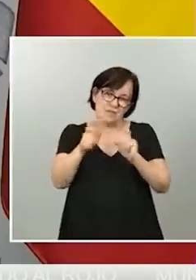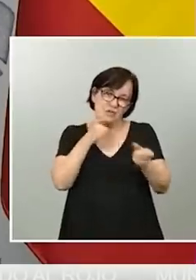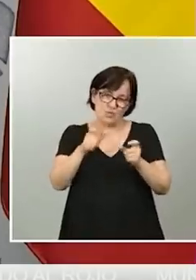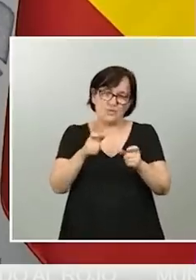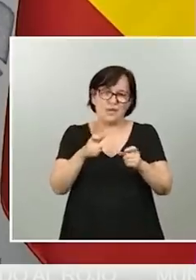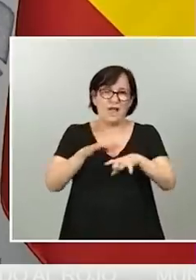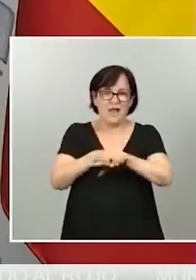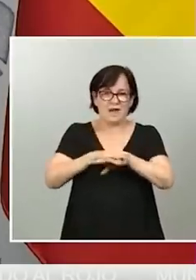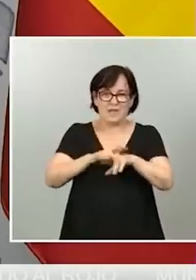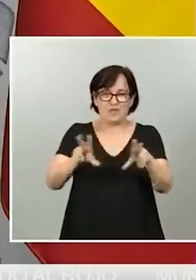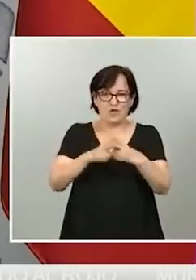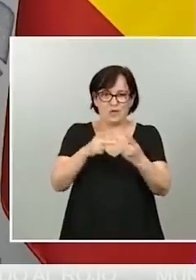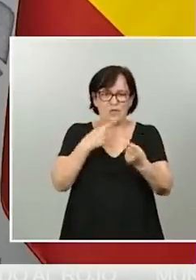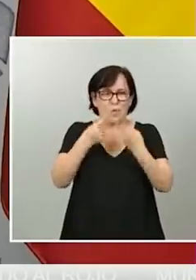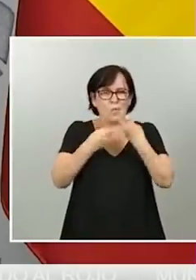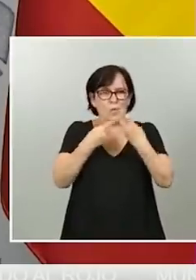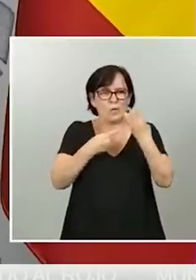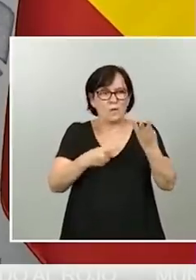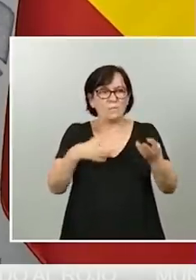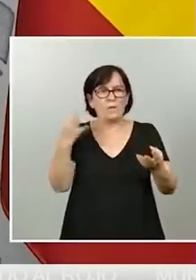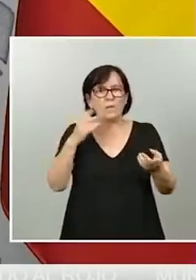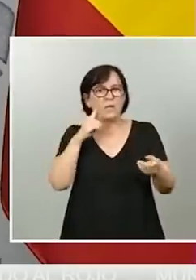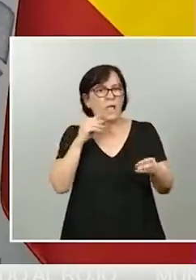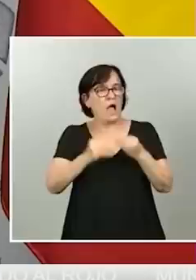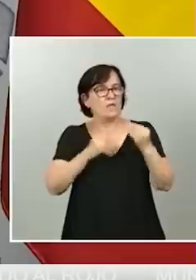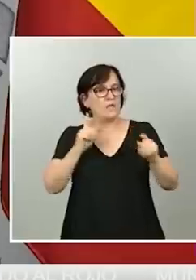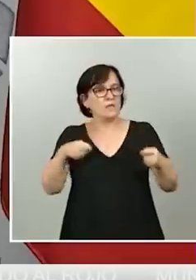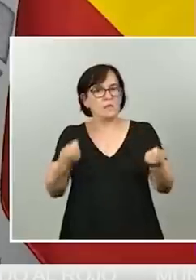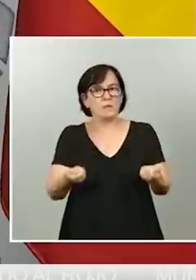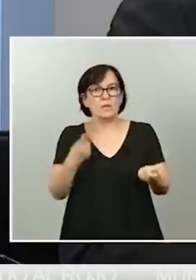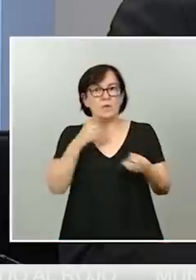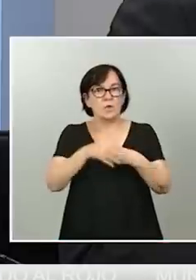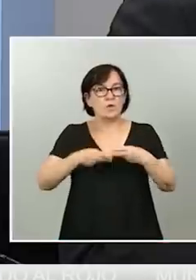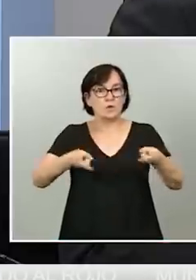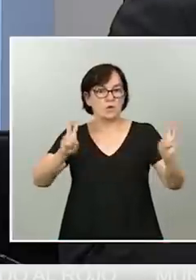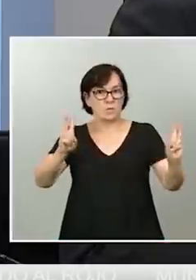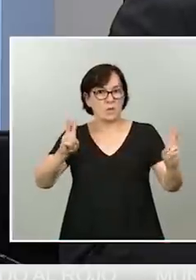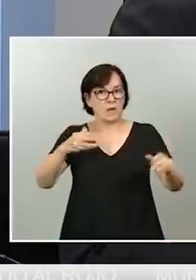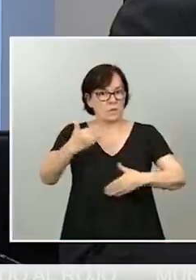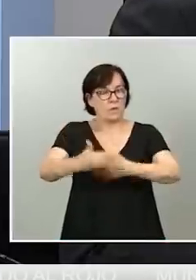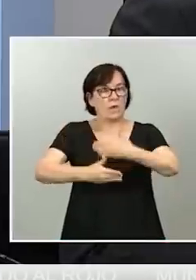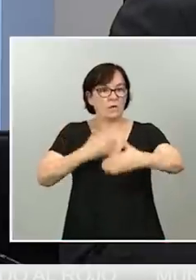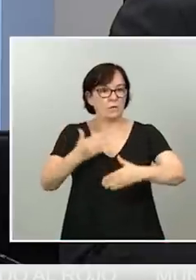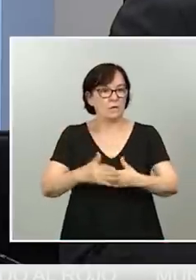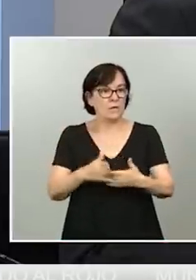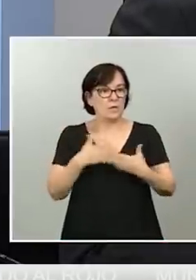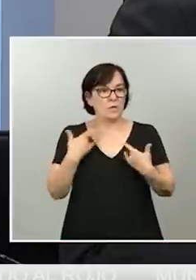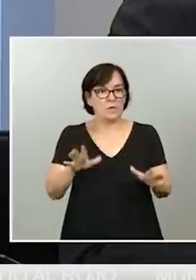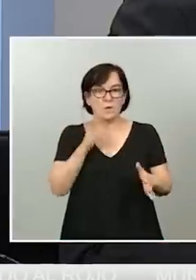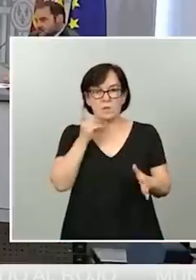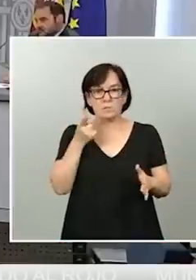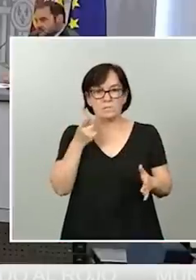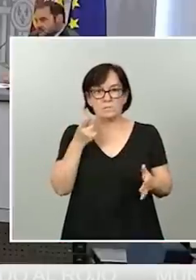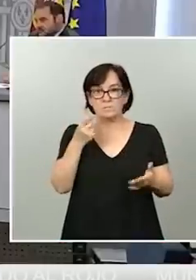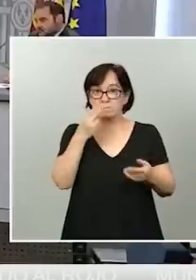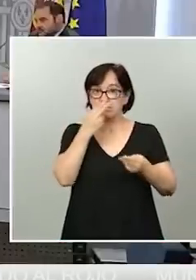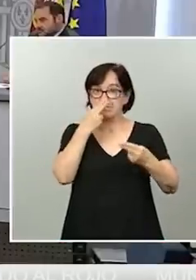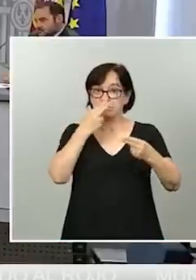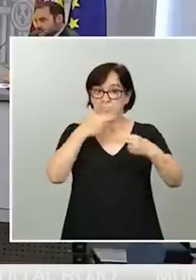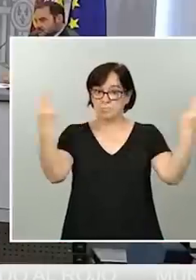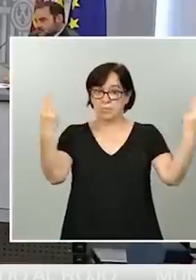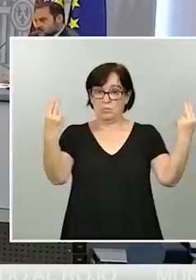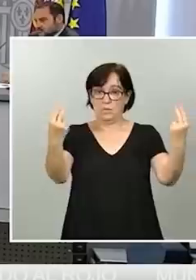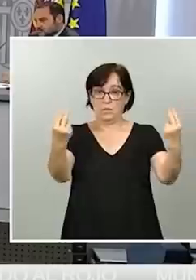en regímenes donde la libertad que hemos conocido durante estos 40 años, para ellos es un